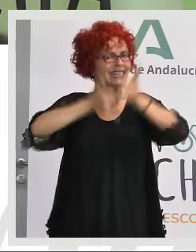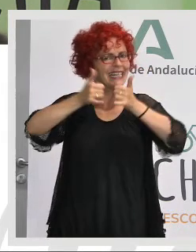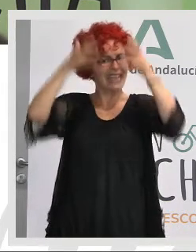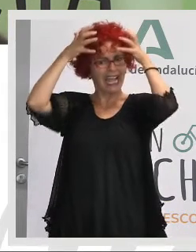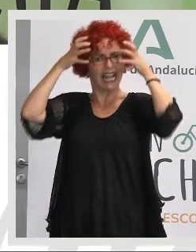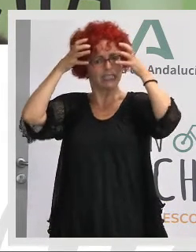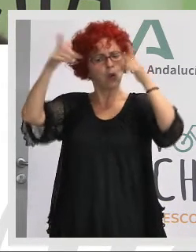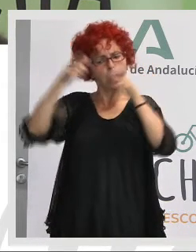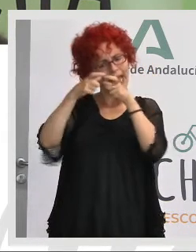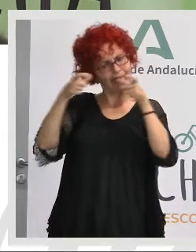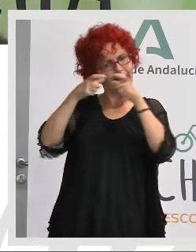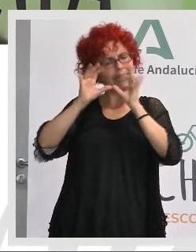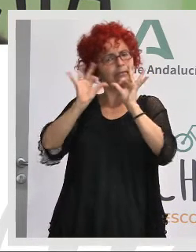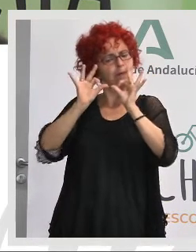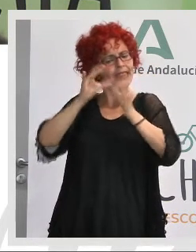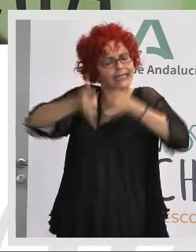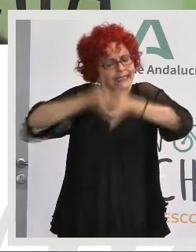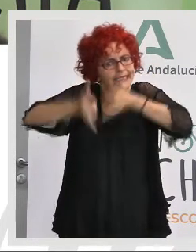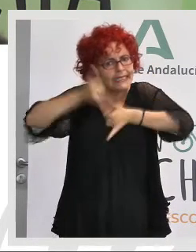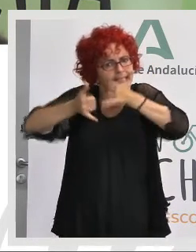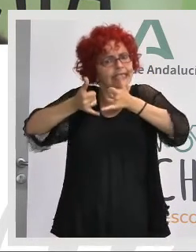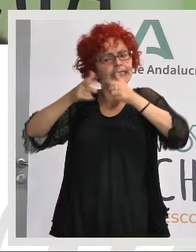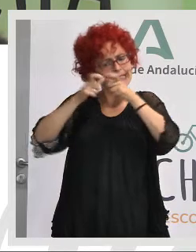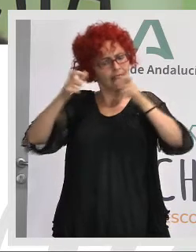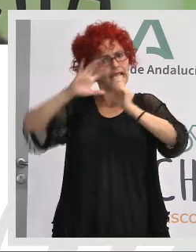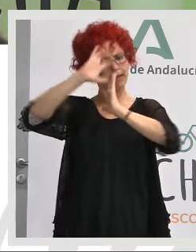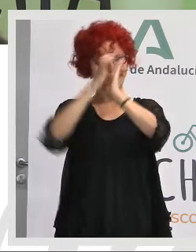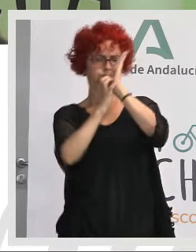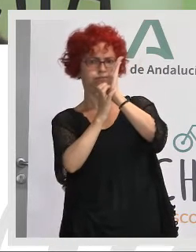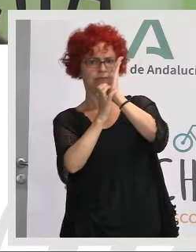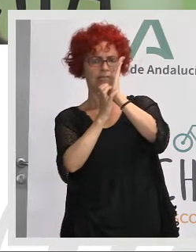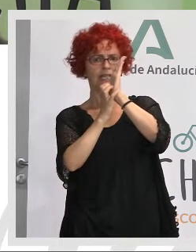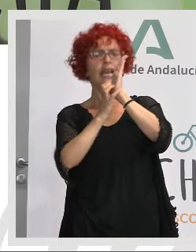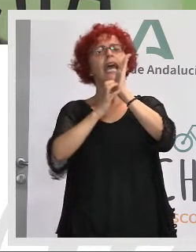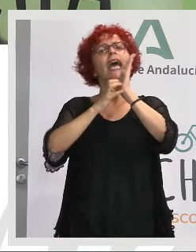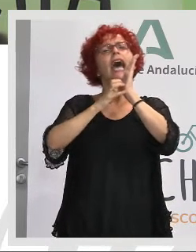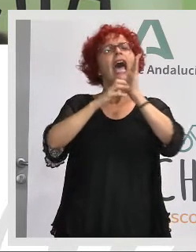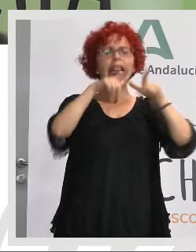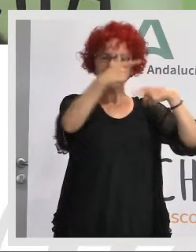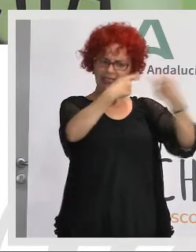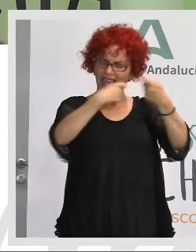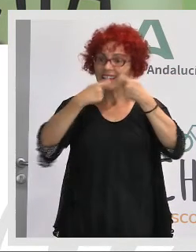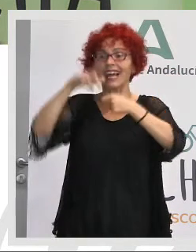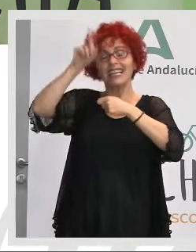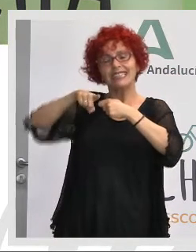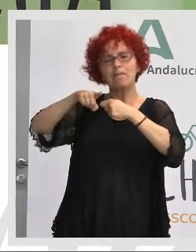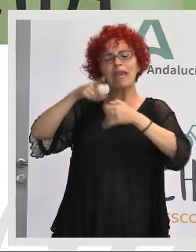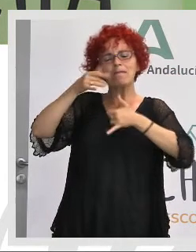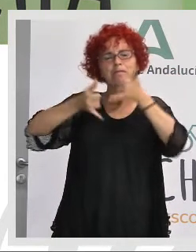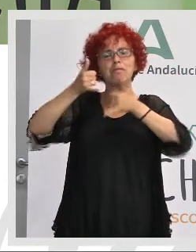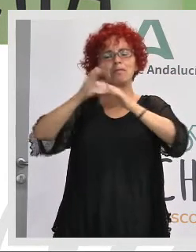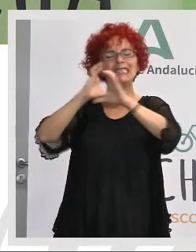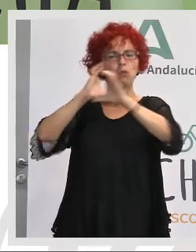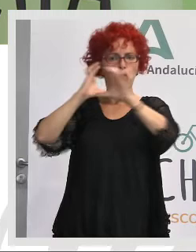ciclista con descuentos en el comercio local o un bicibús escolar. Hasta tienen un aula de debate para